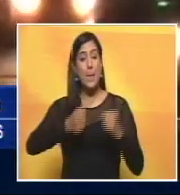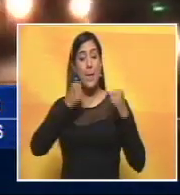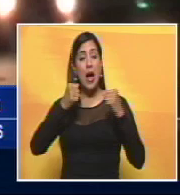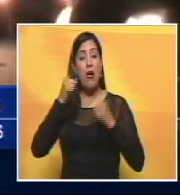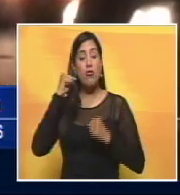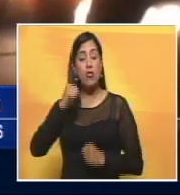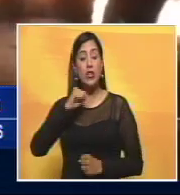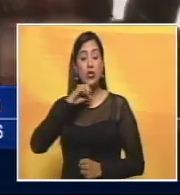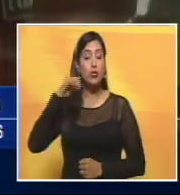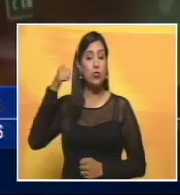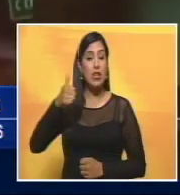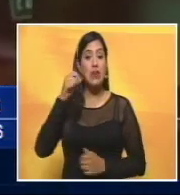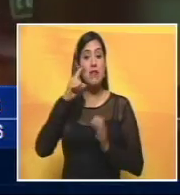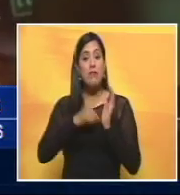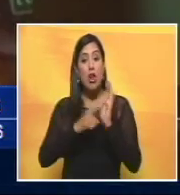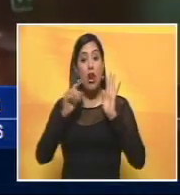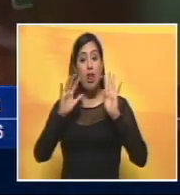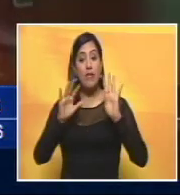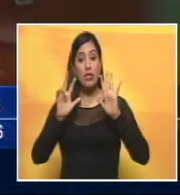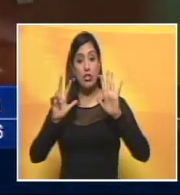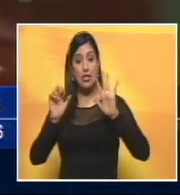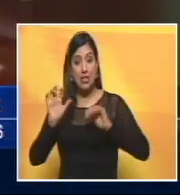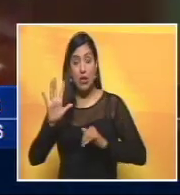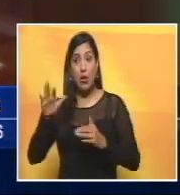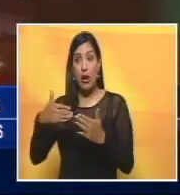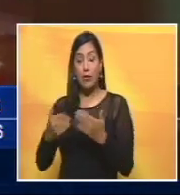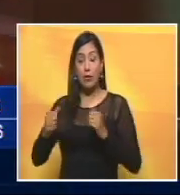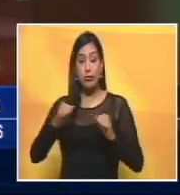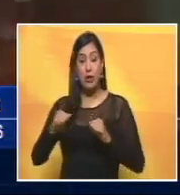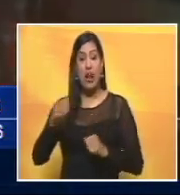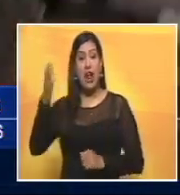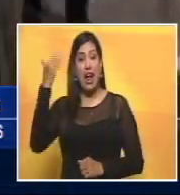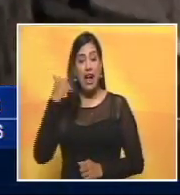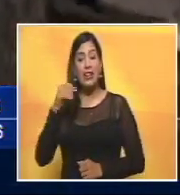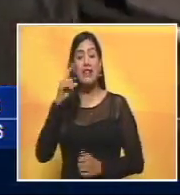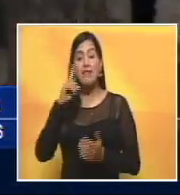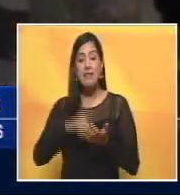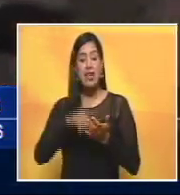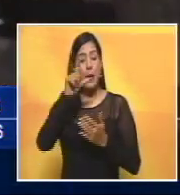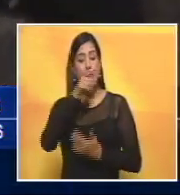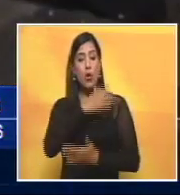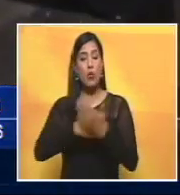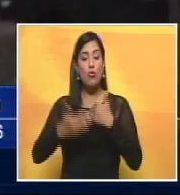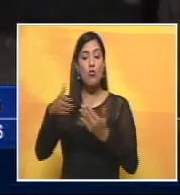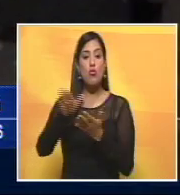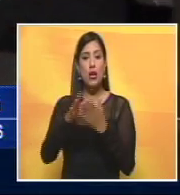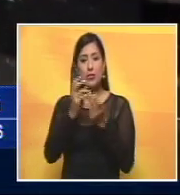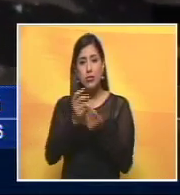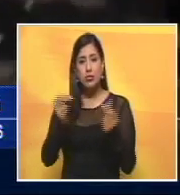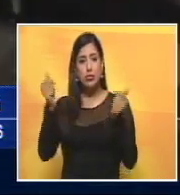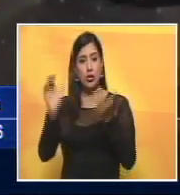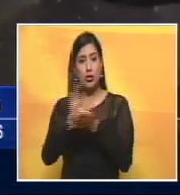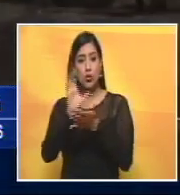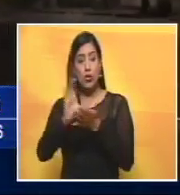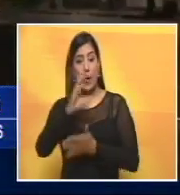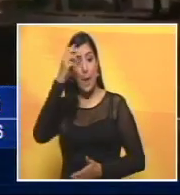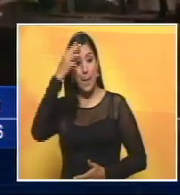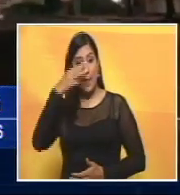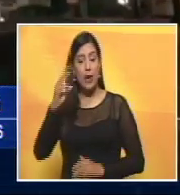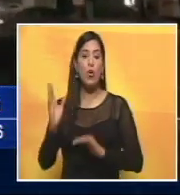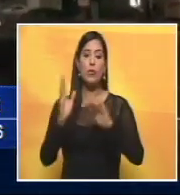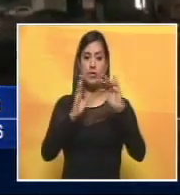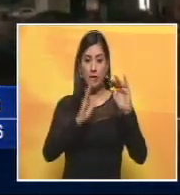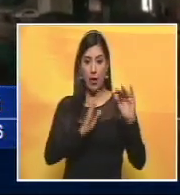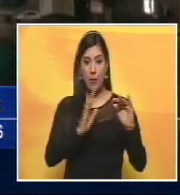fuerte que el ocurrido en el año 1985, cuando se registraron miles de muertos y desaparecidos en Ciudad de México. Por